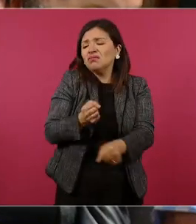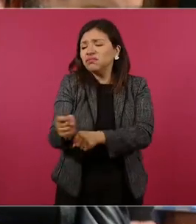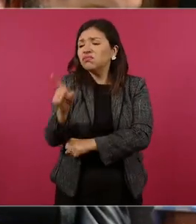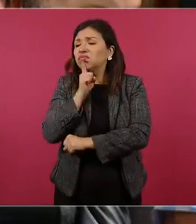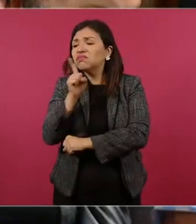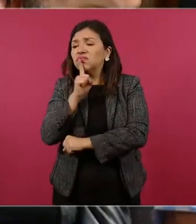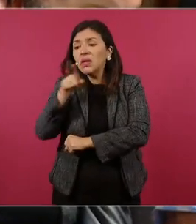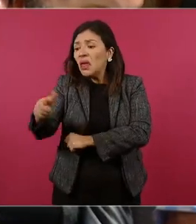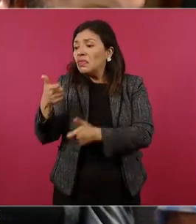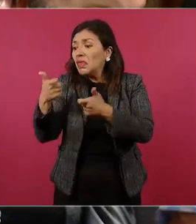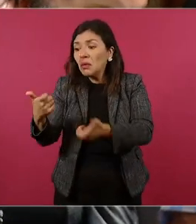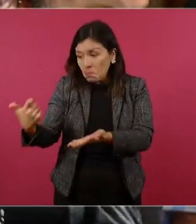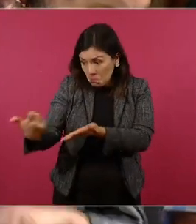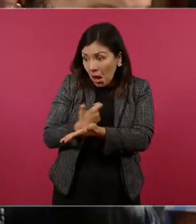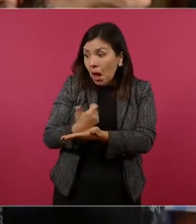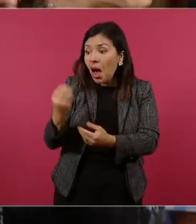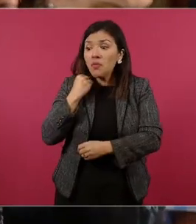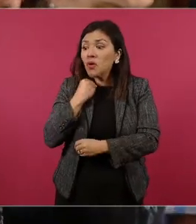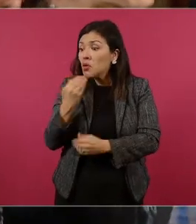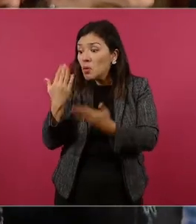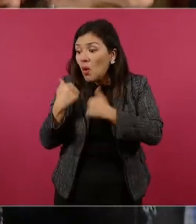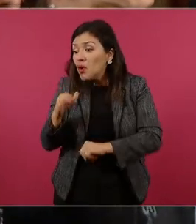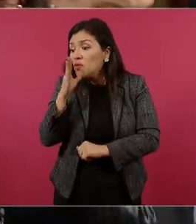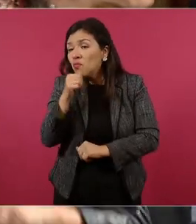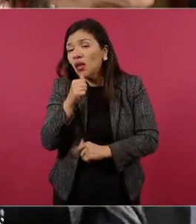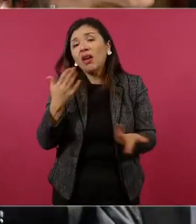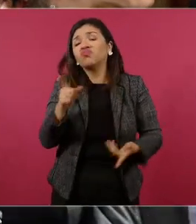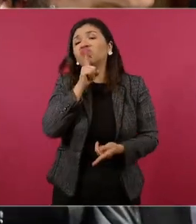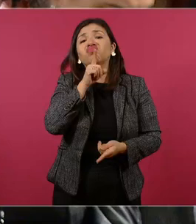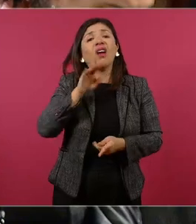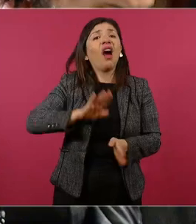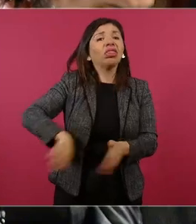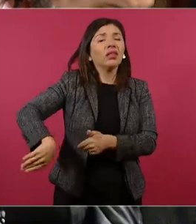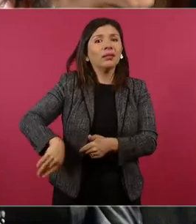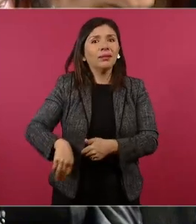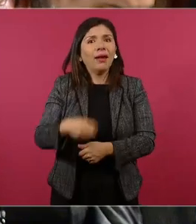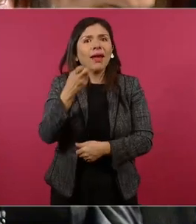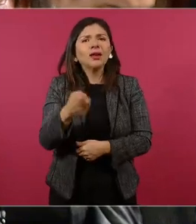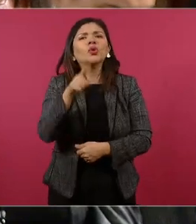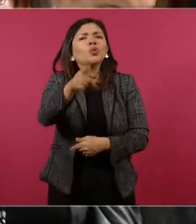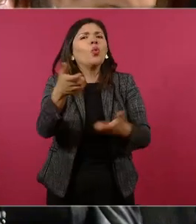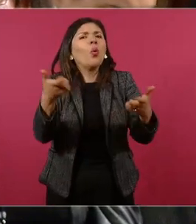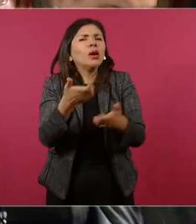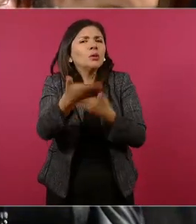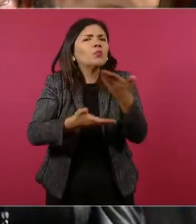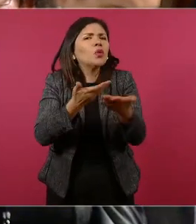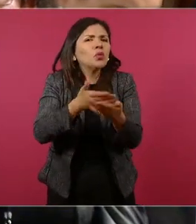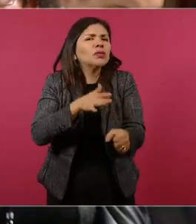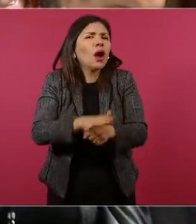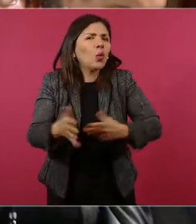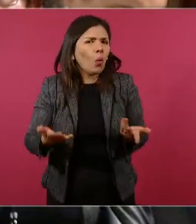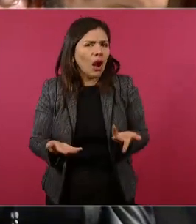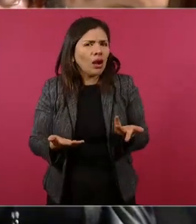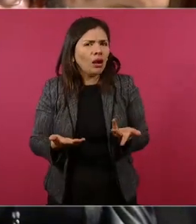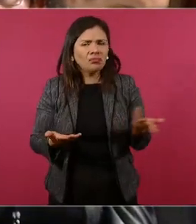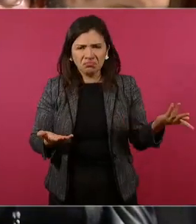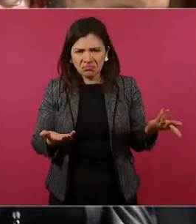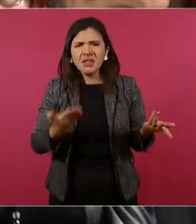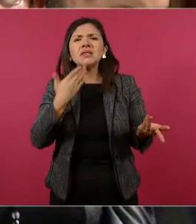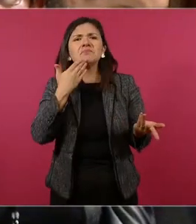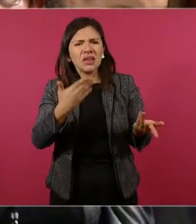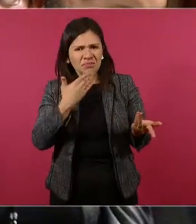tienen recursos no pueden pagar un abogado entonces ahí qué va a hacer presidente Cuál es su propuesta Ahí está bien